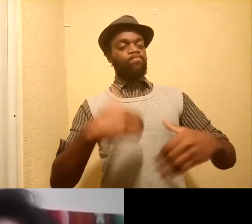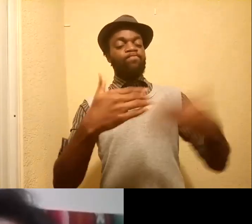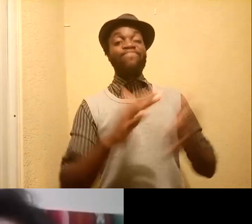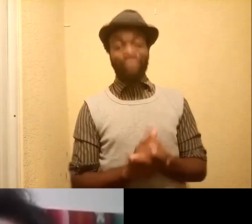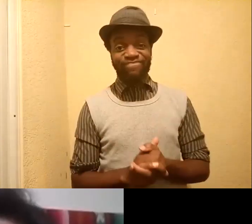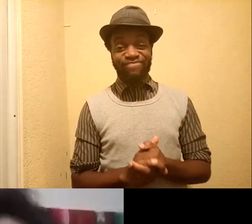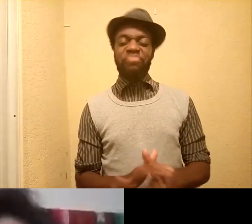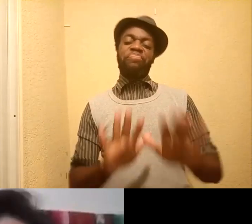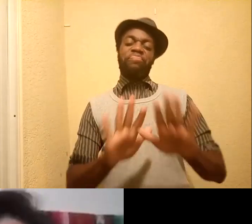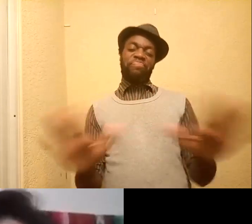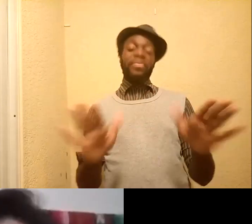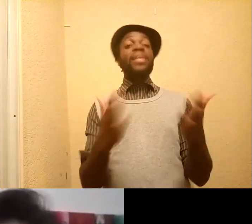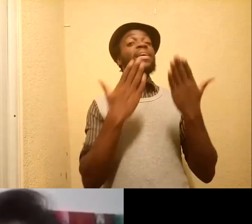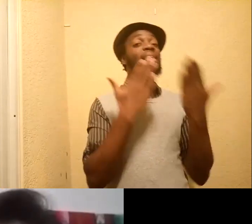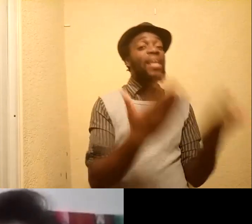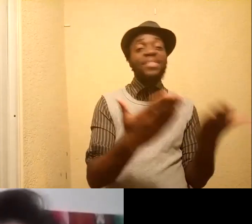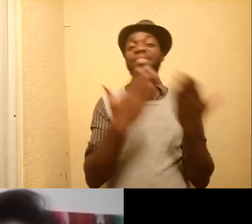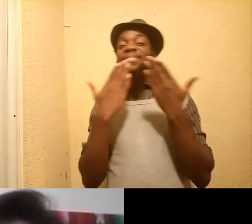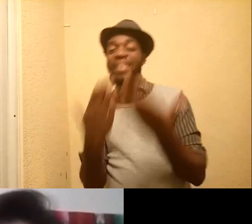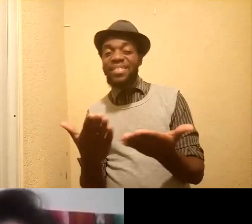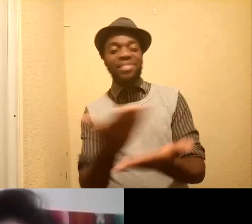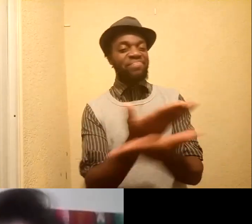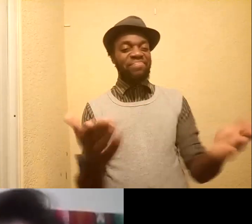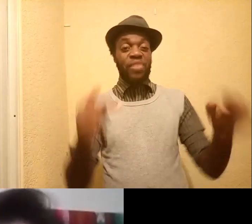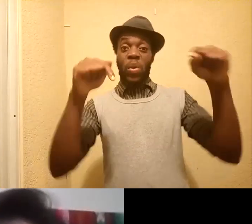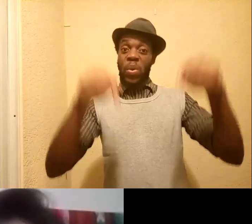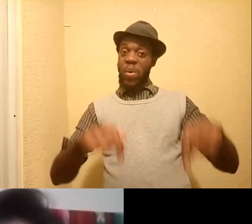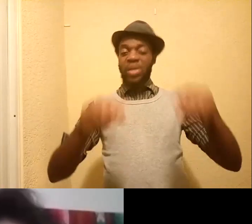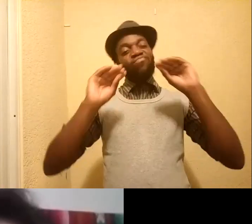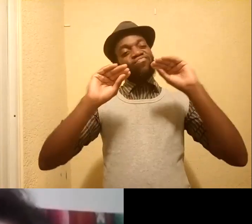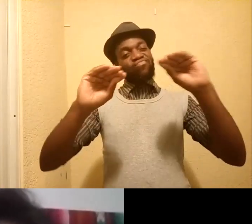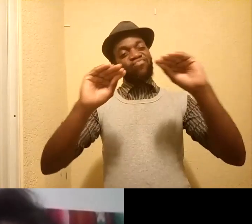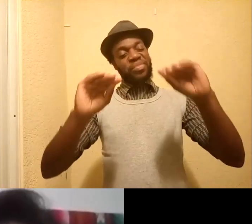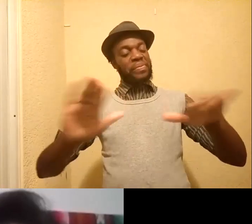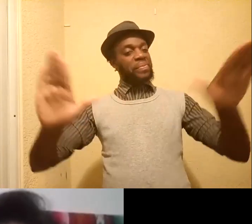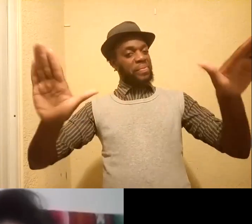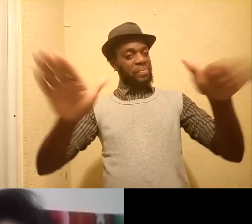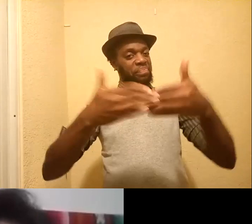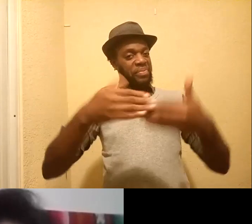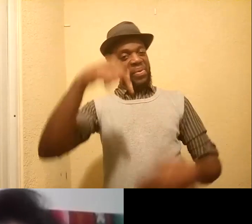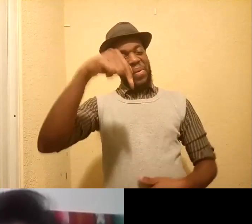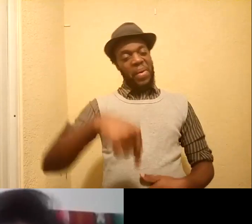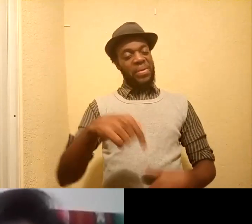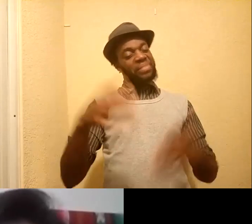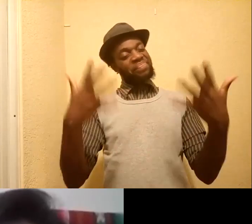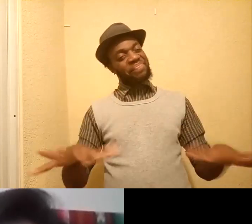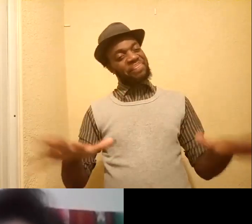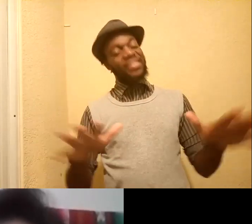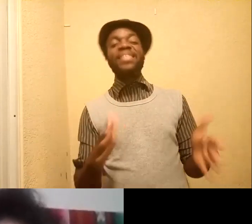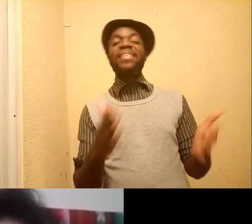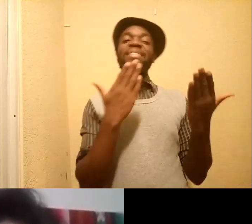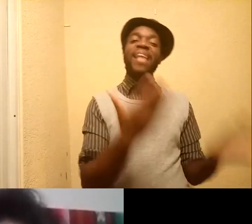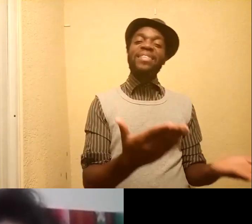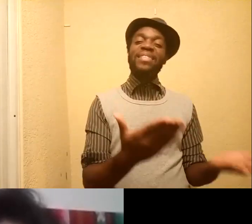la participación y damos por terminada la jornada de clases del día de hoy. Muchísimas gracias, compañeros